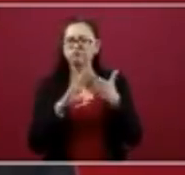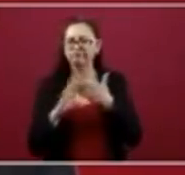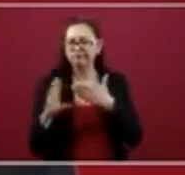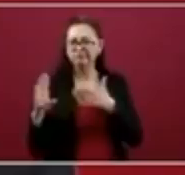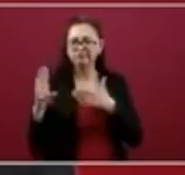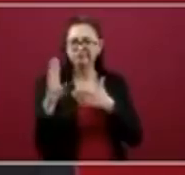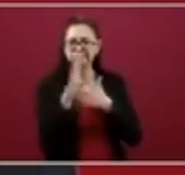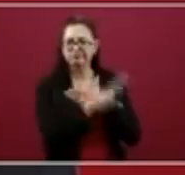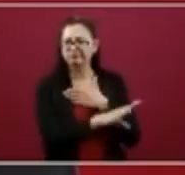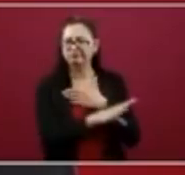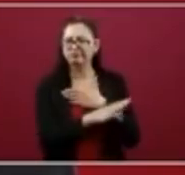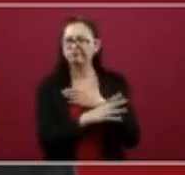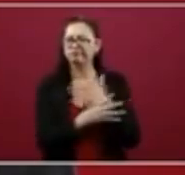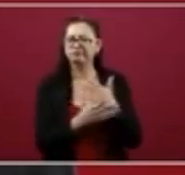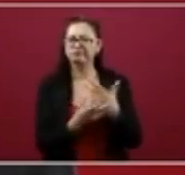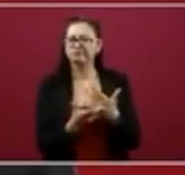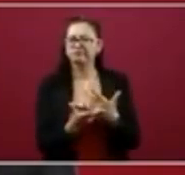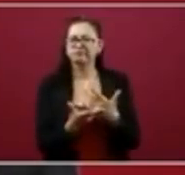que muchos han